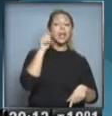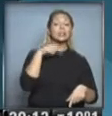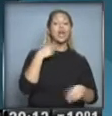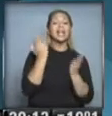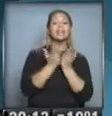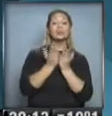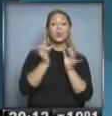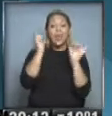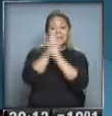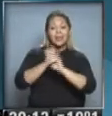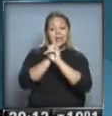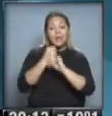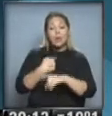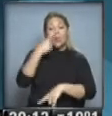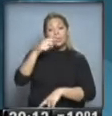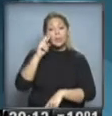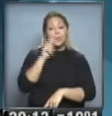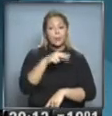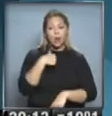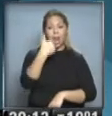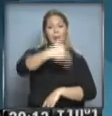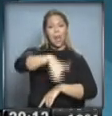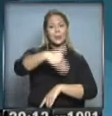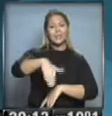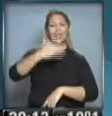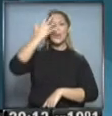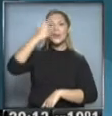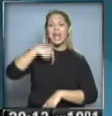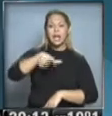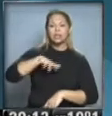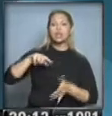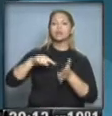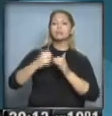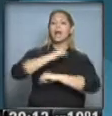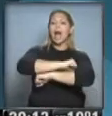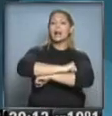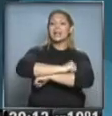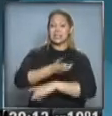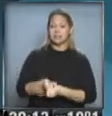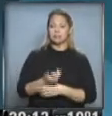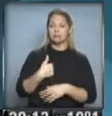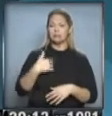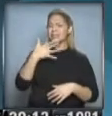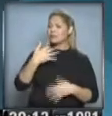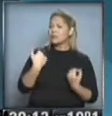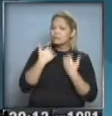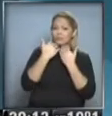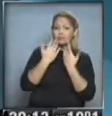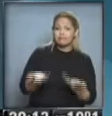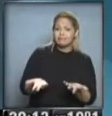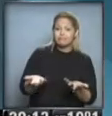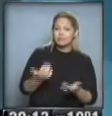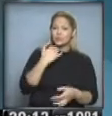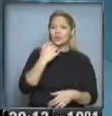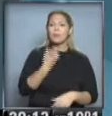de ingeniería y fue visto por última vez por la avenida Belgrano en el centro de Avellaneda. La verdad que no nos cierra nada,